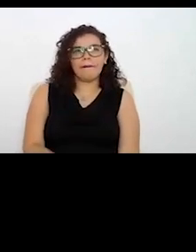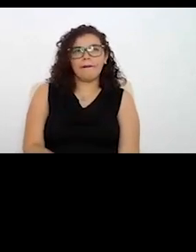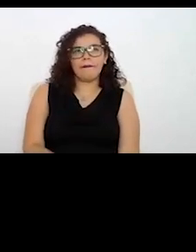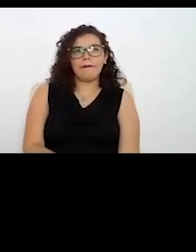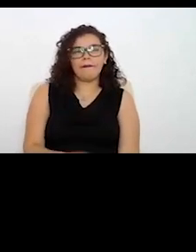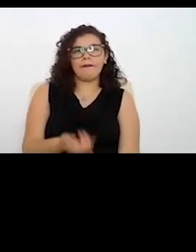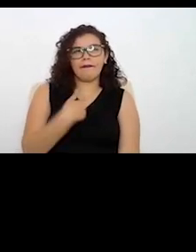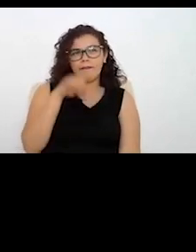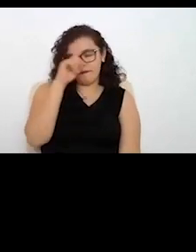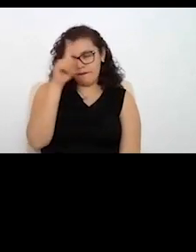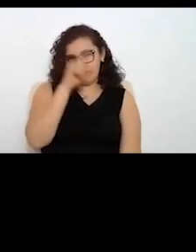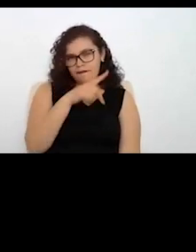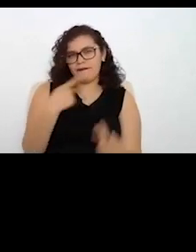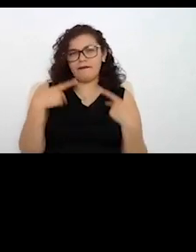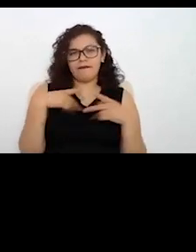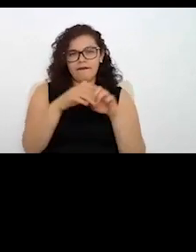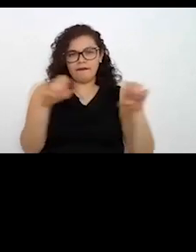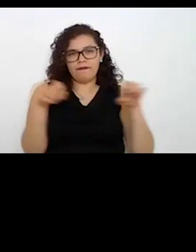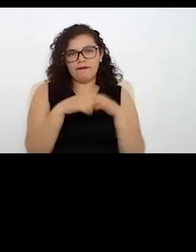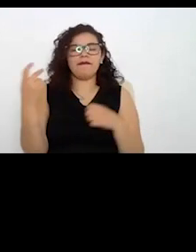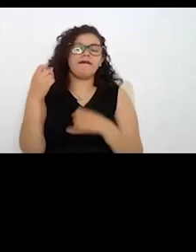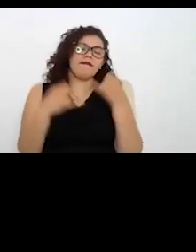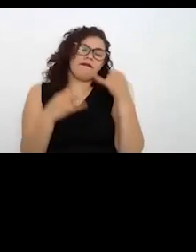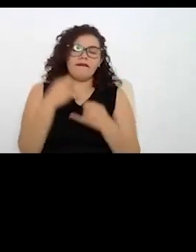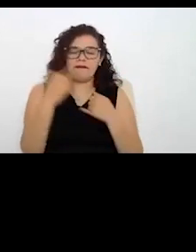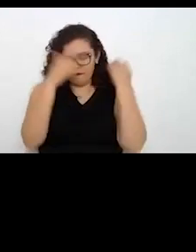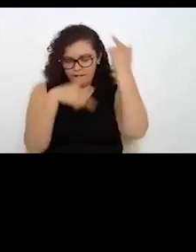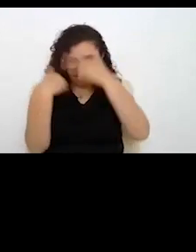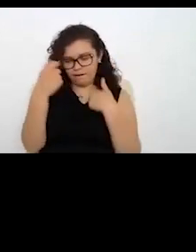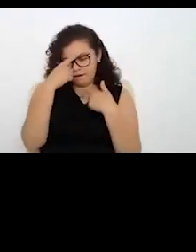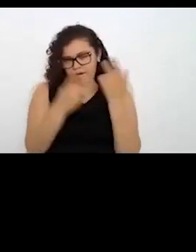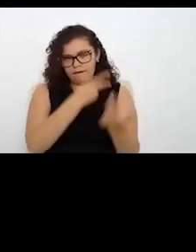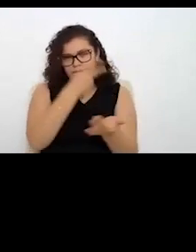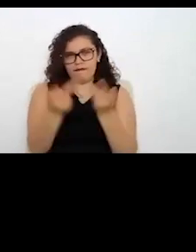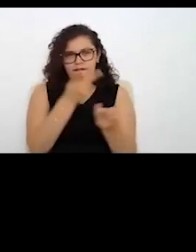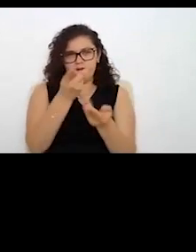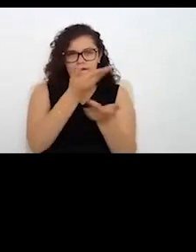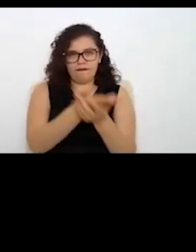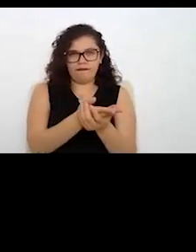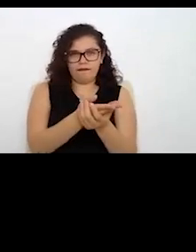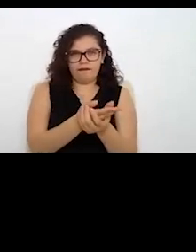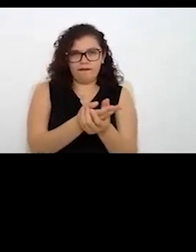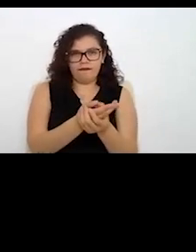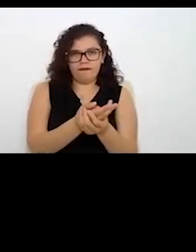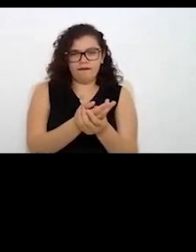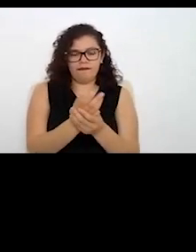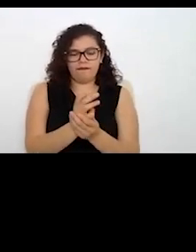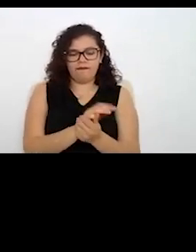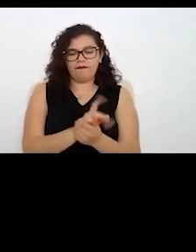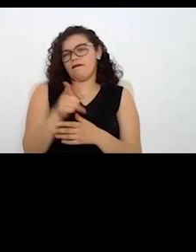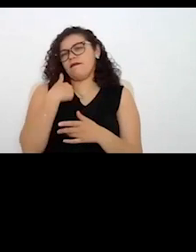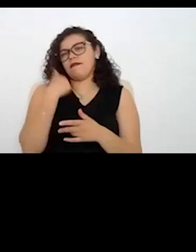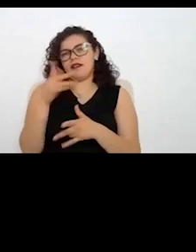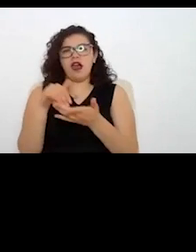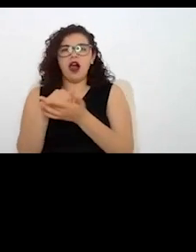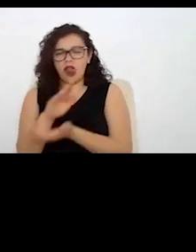que lo vea directamente también tu equipo jurídico, porque a forma como me plantearon la pregunta, pues yo te diría, si lo quieres desvincular, pues,